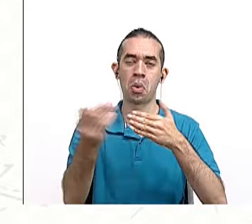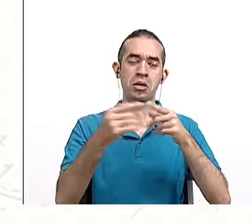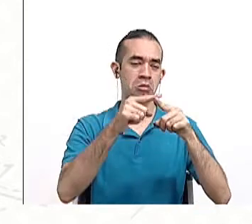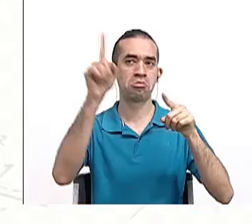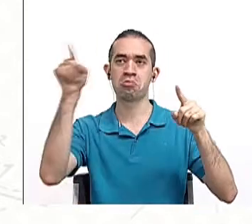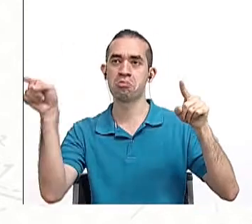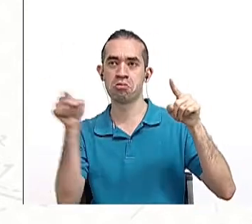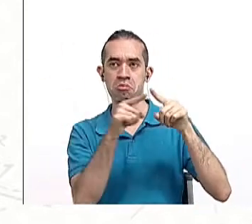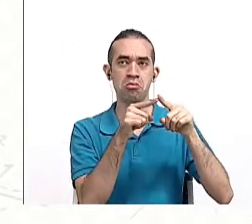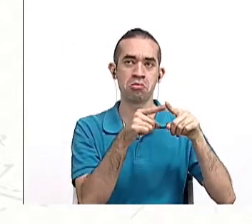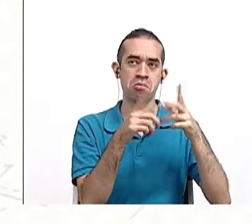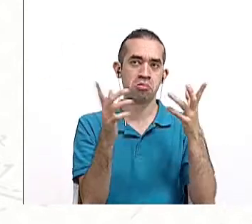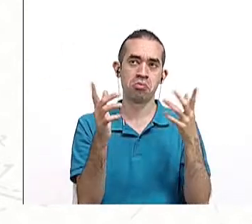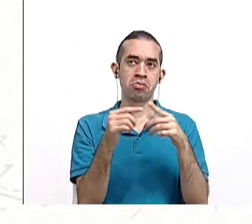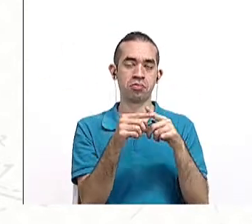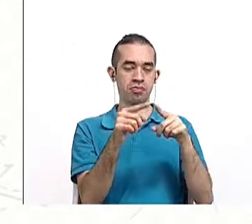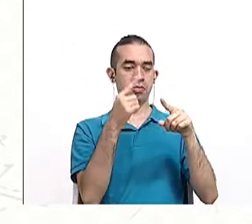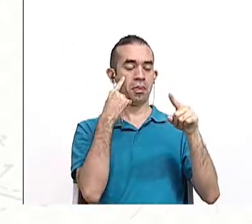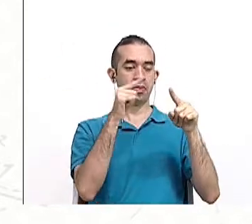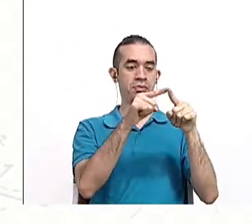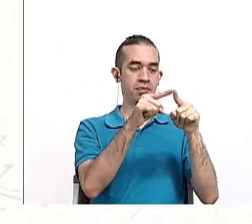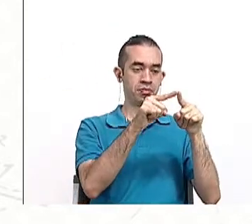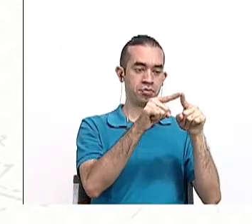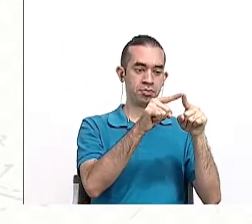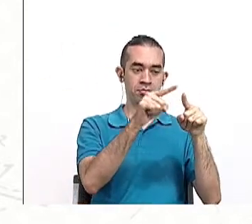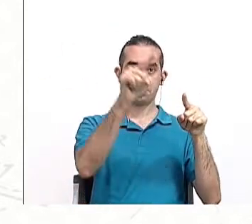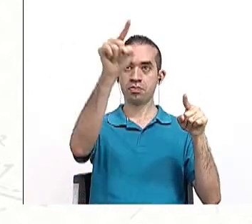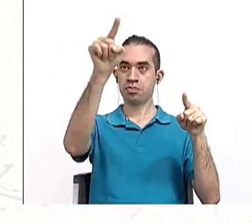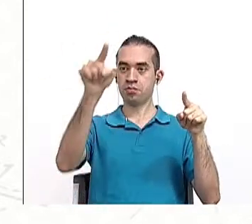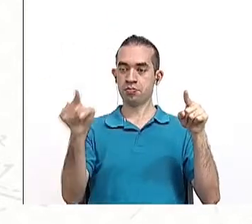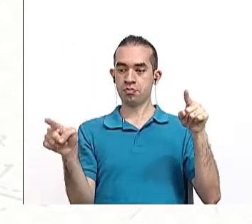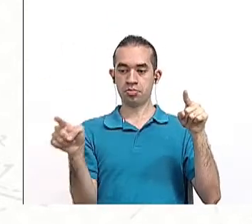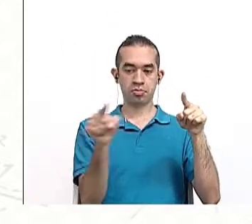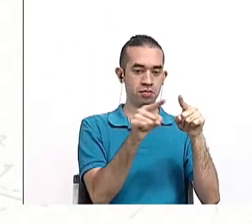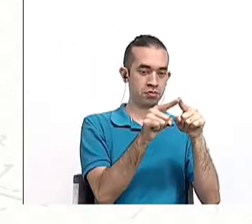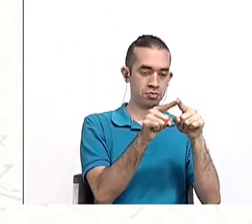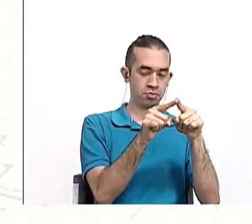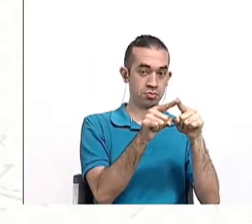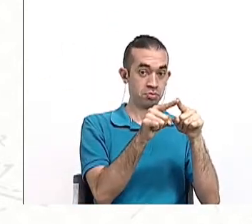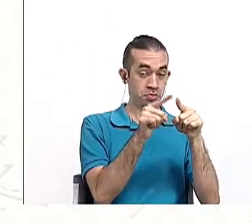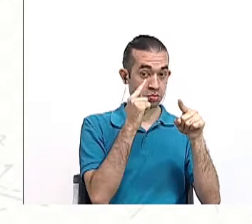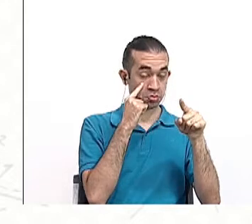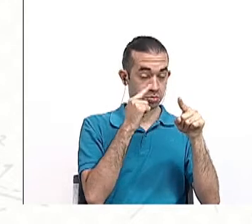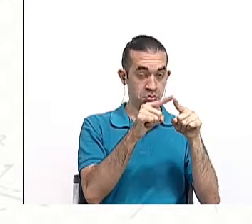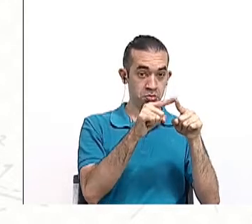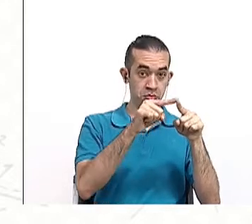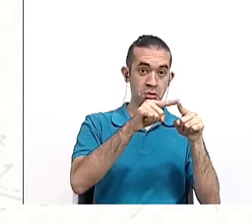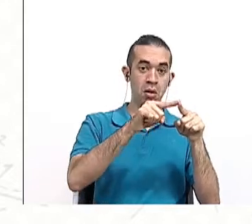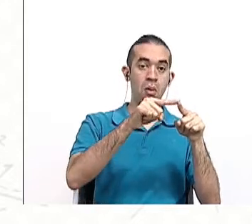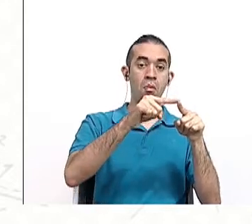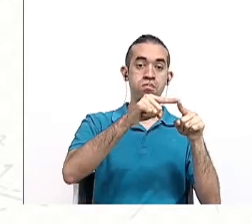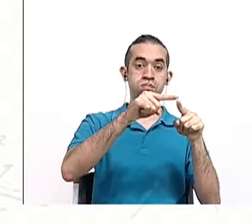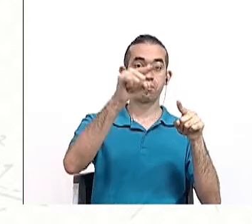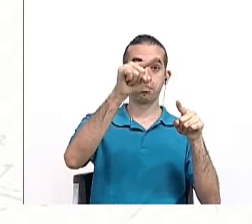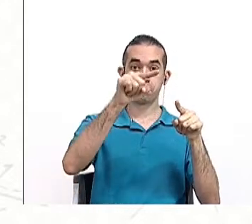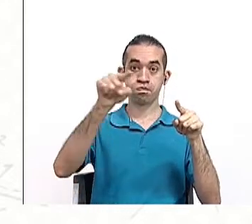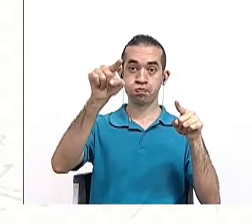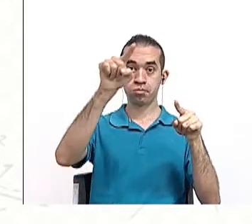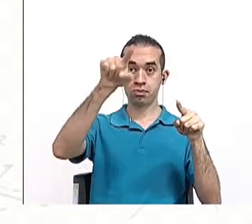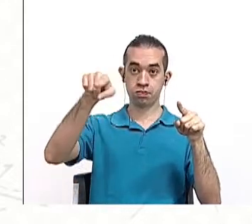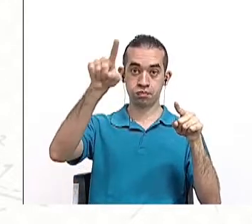externo de un polígono es el ángulo formado por el lado de un triángulo y la prolongación de un lado adyacente